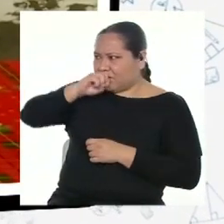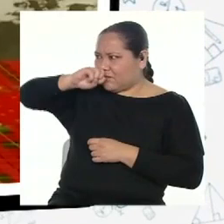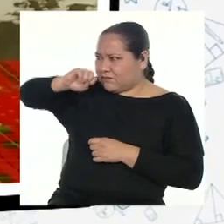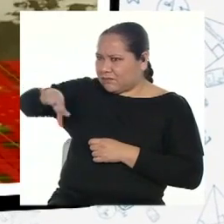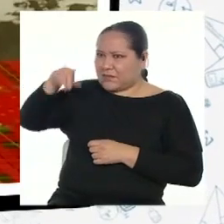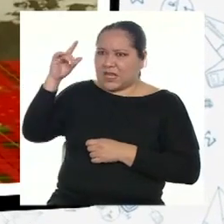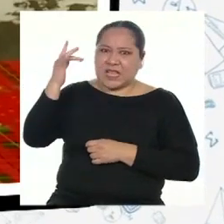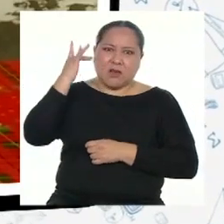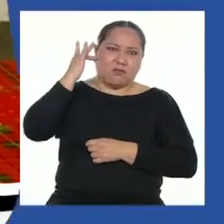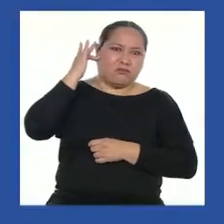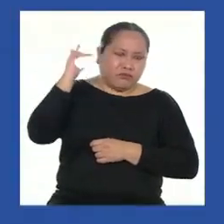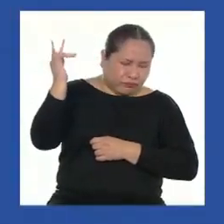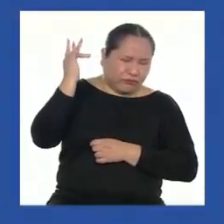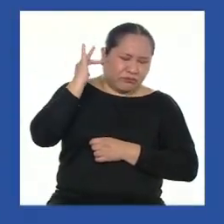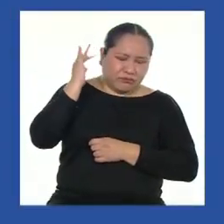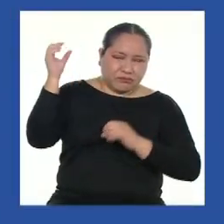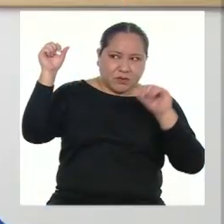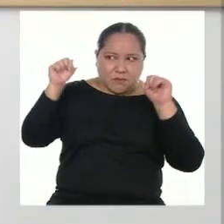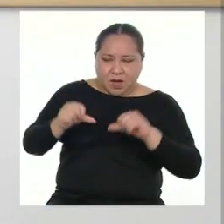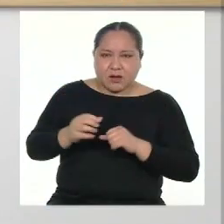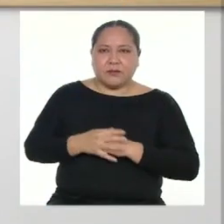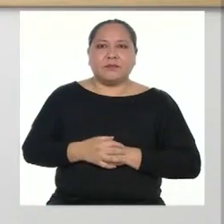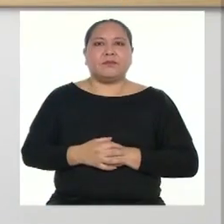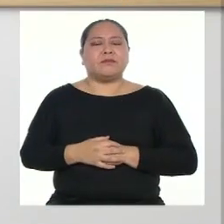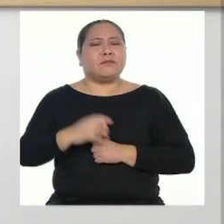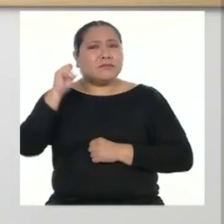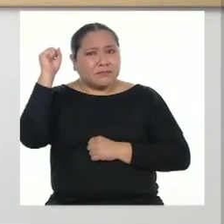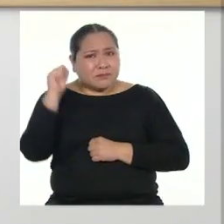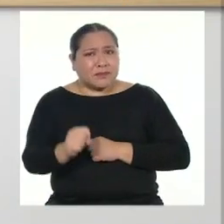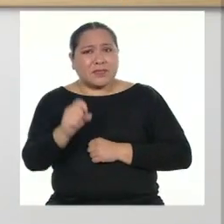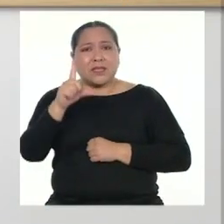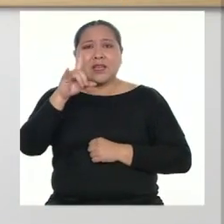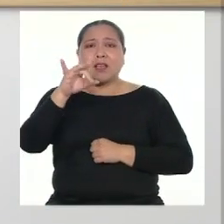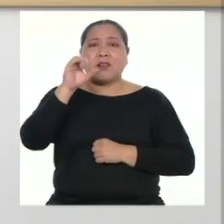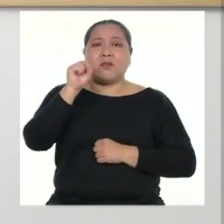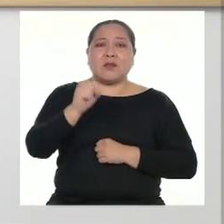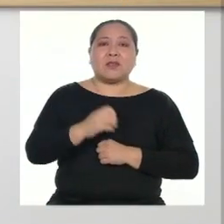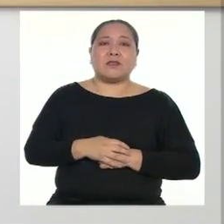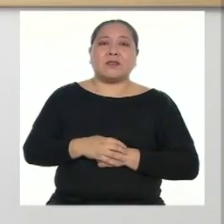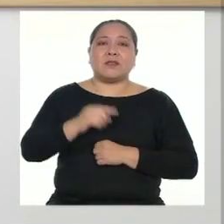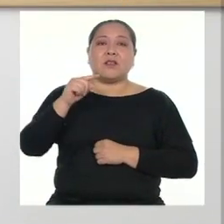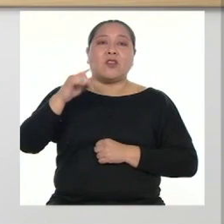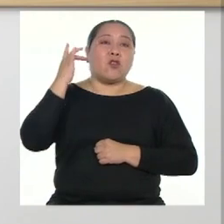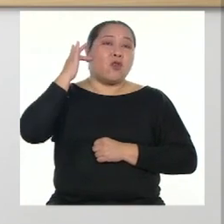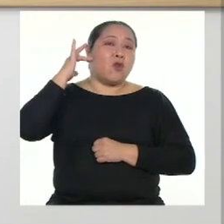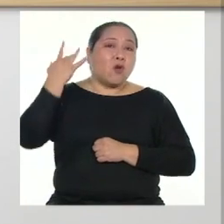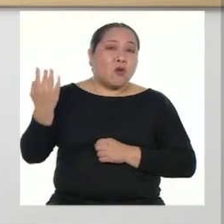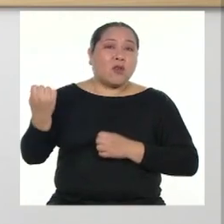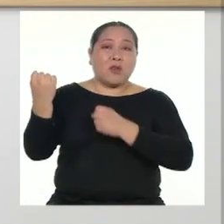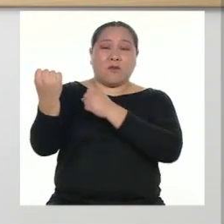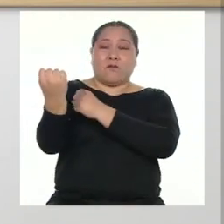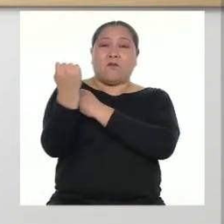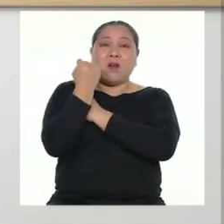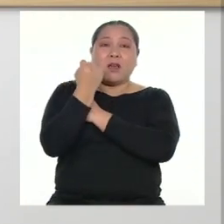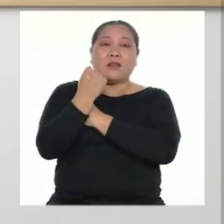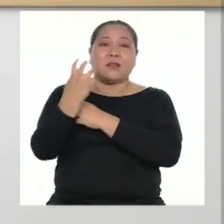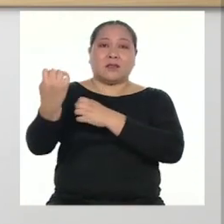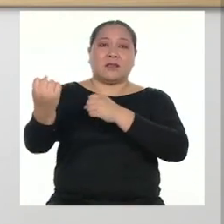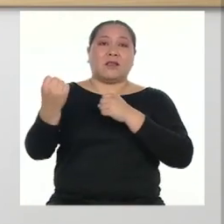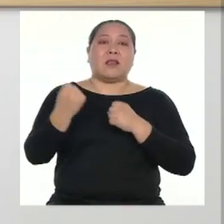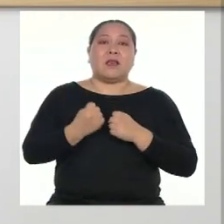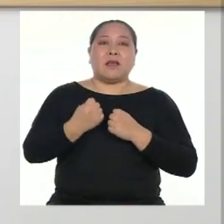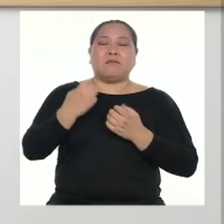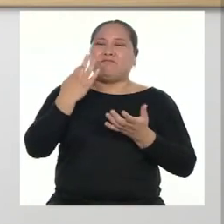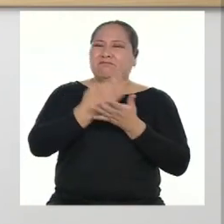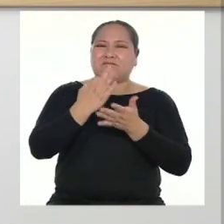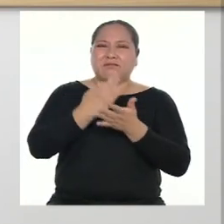que está contaminando. Claro que sí, Luis Fernando. Los ruidos muy fuertes y molestos